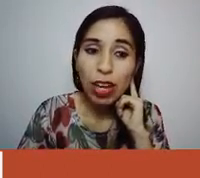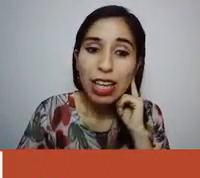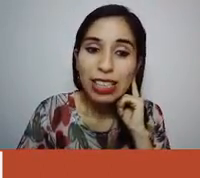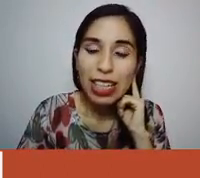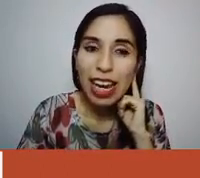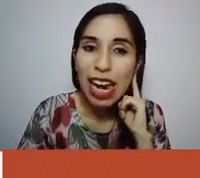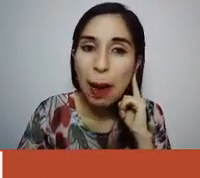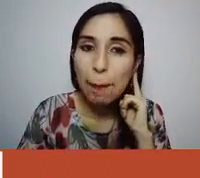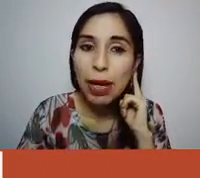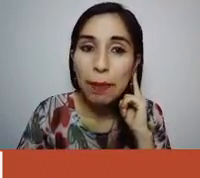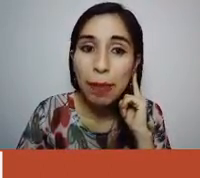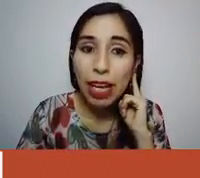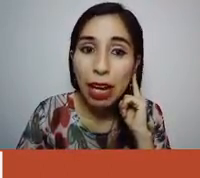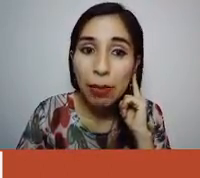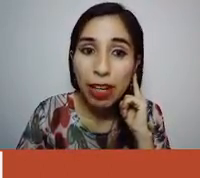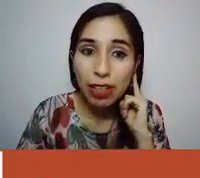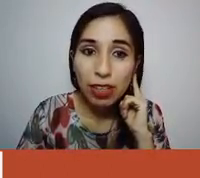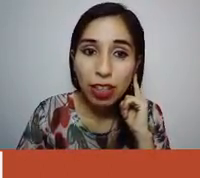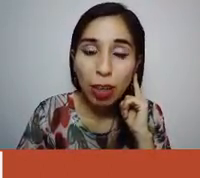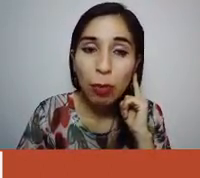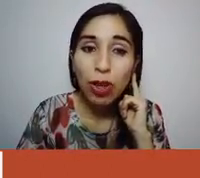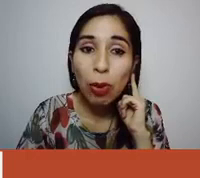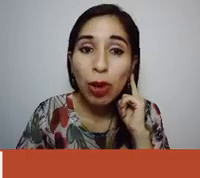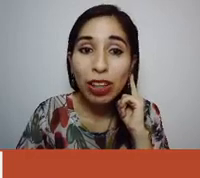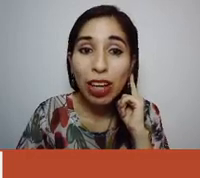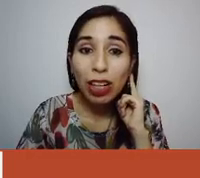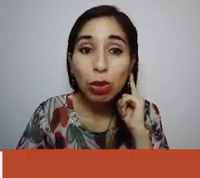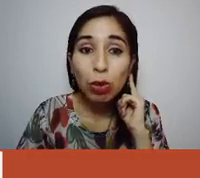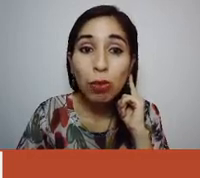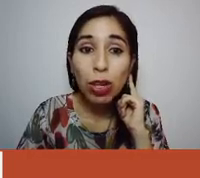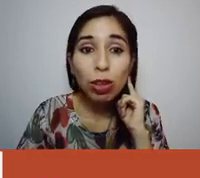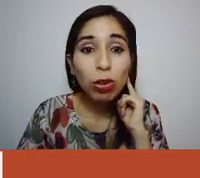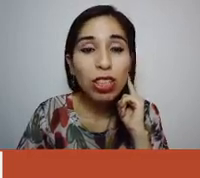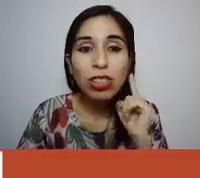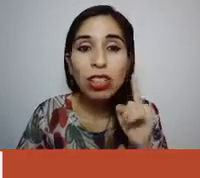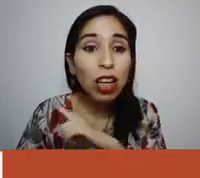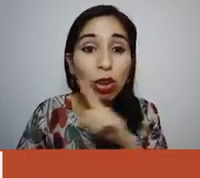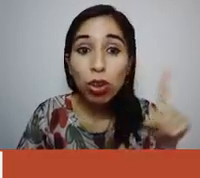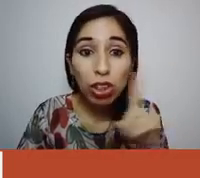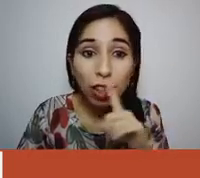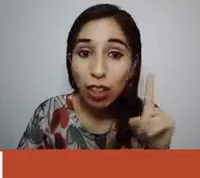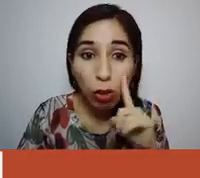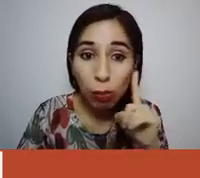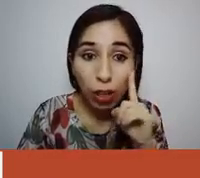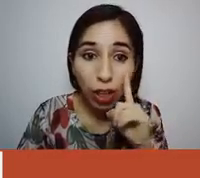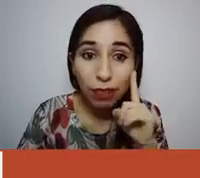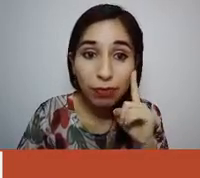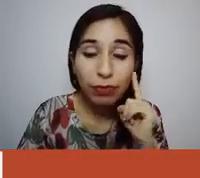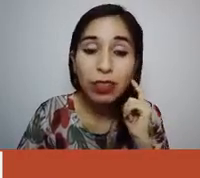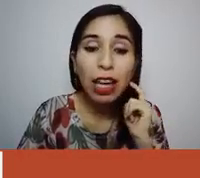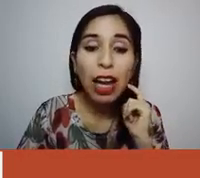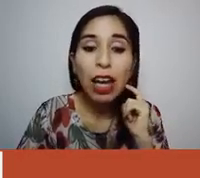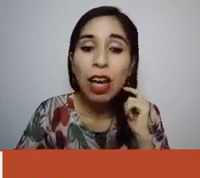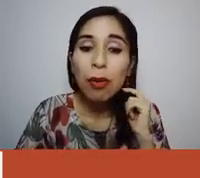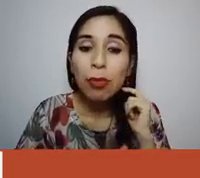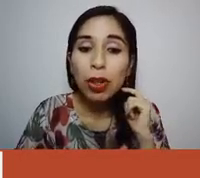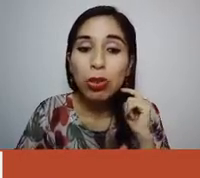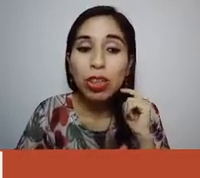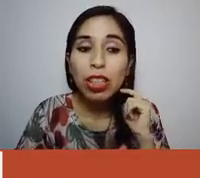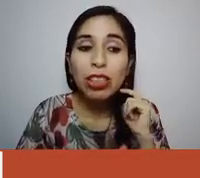favor si en la primera vez que voy a guardar el documento es decir que no tiene nombre ya